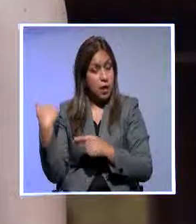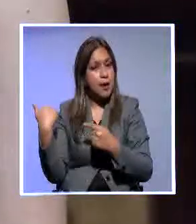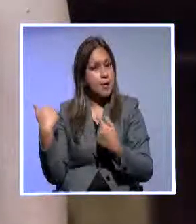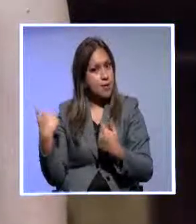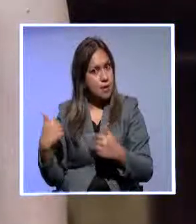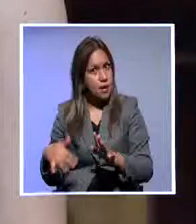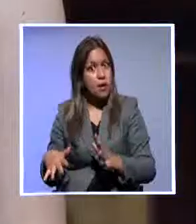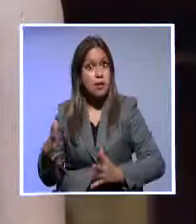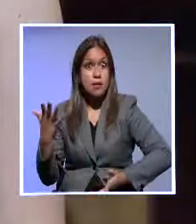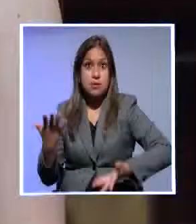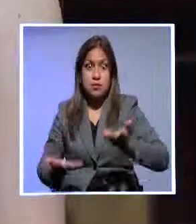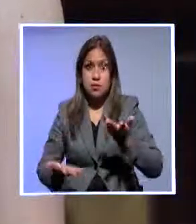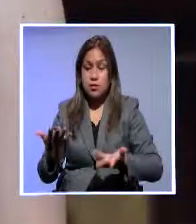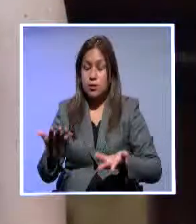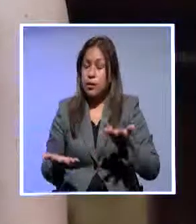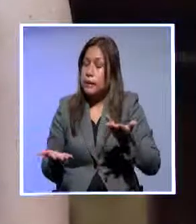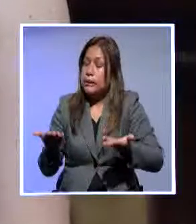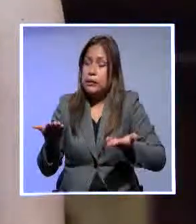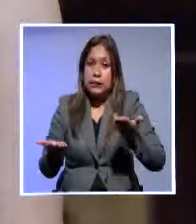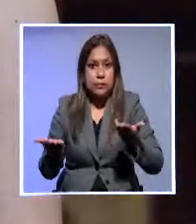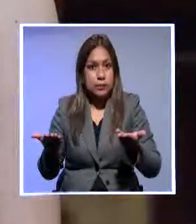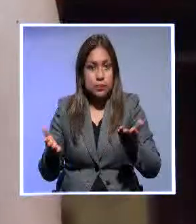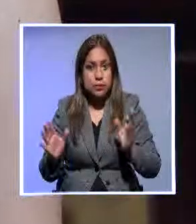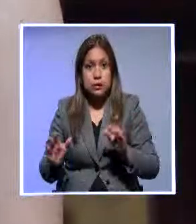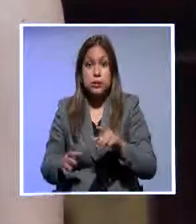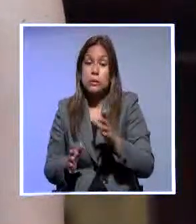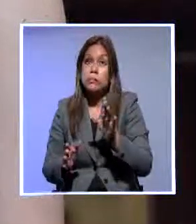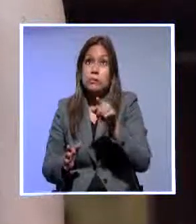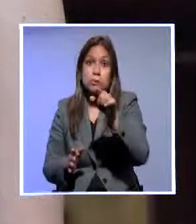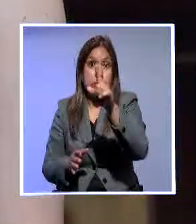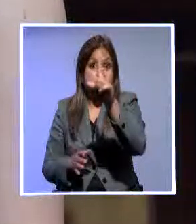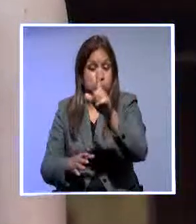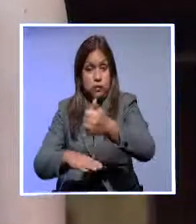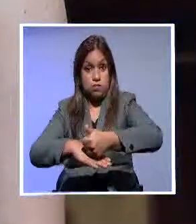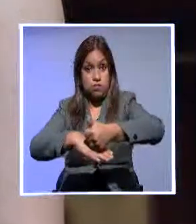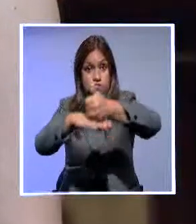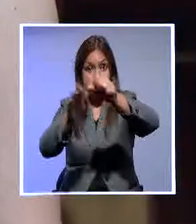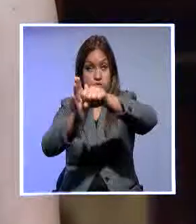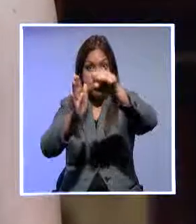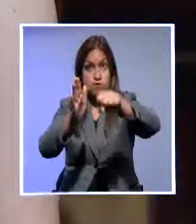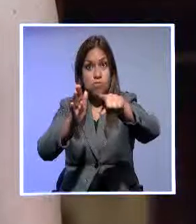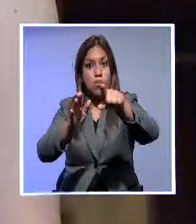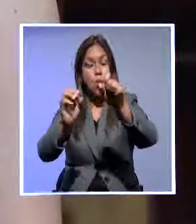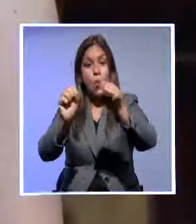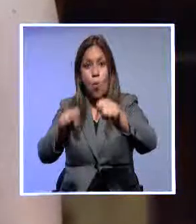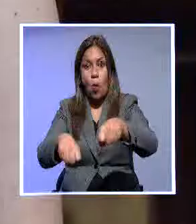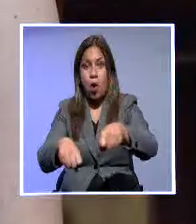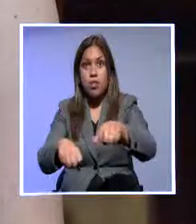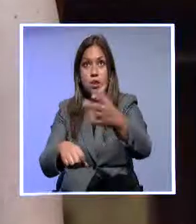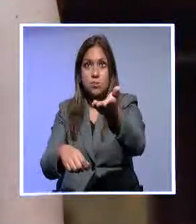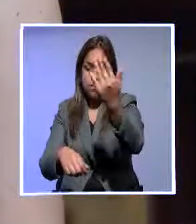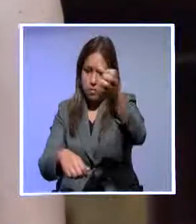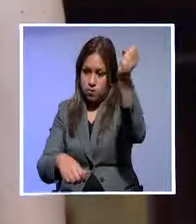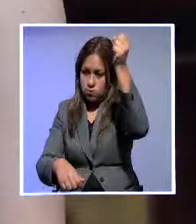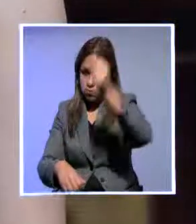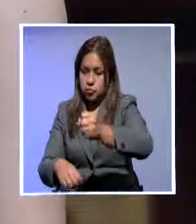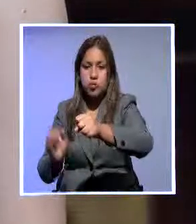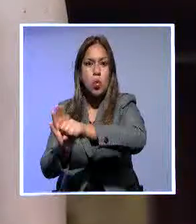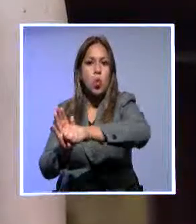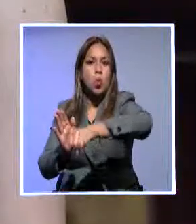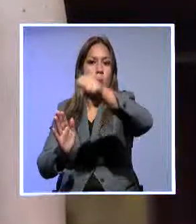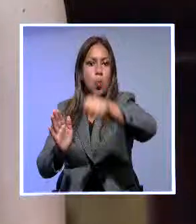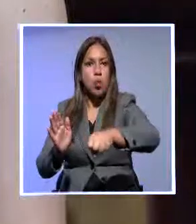podría haber esta posibilidad de llevarlo a juicio político por no haber actuado oportunamente según dijeron